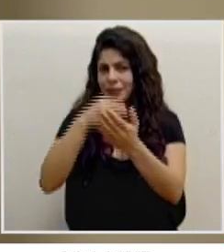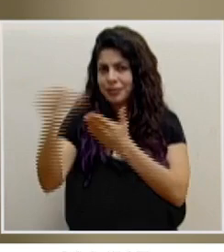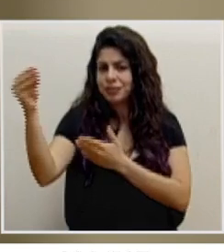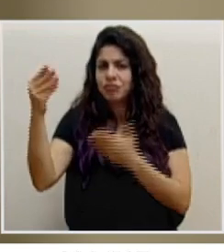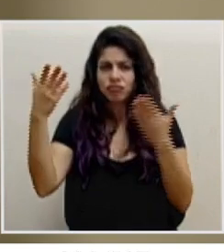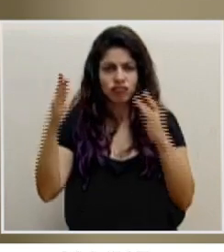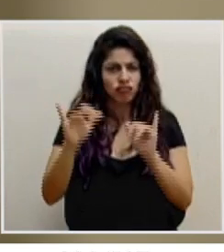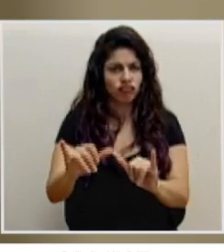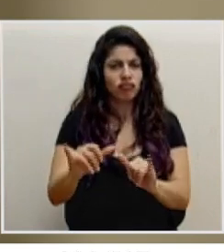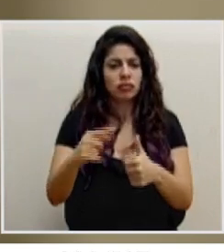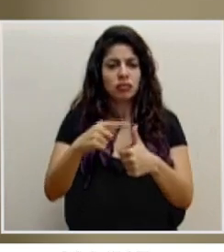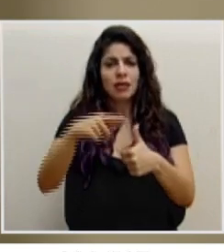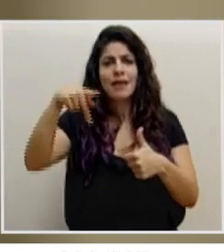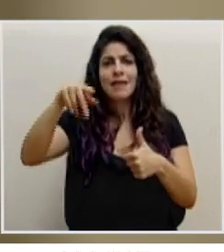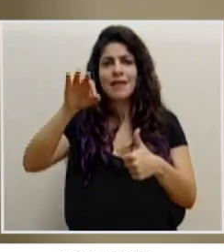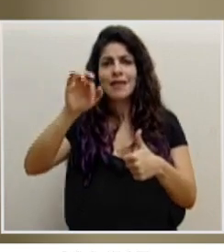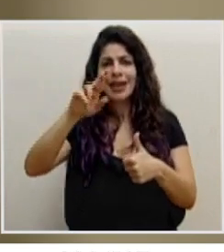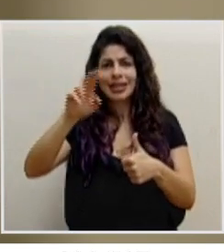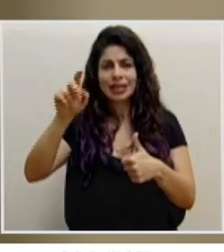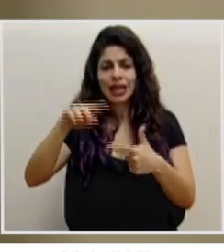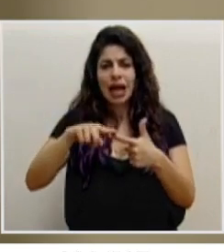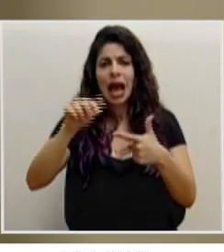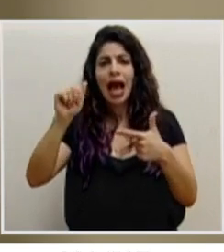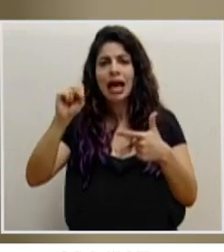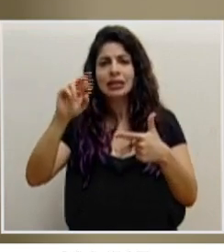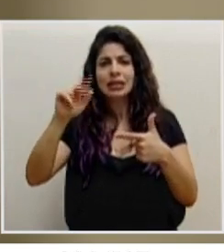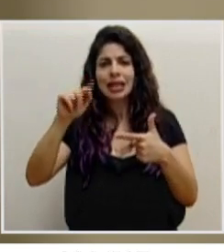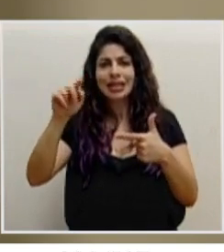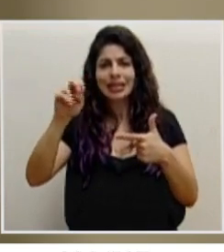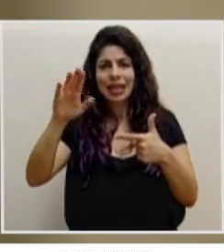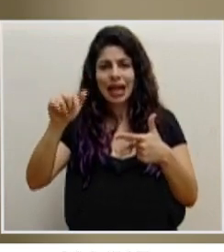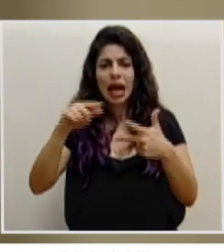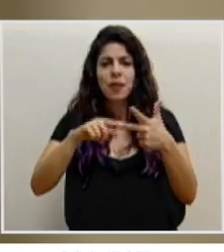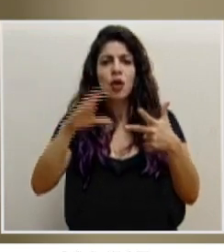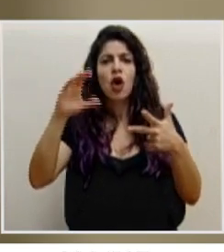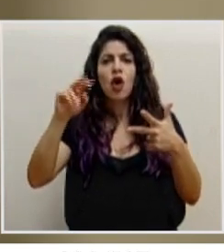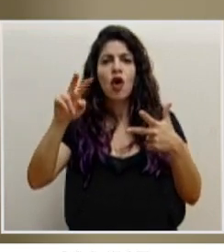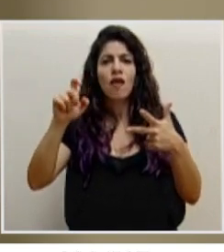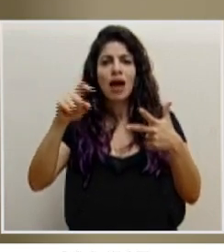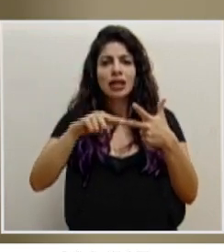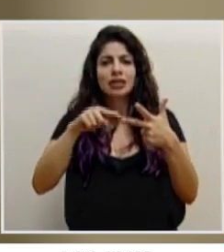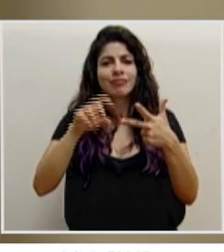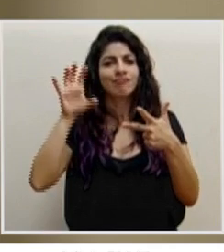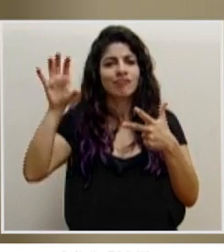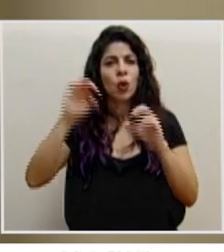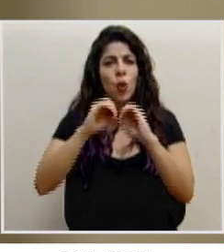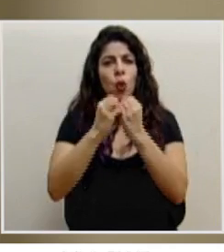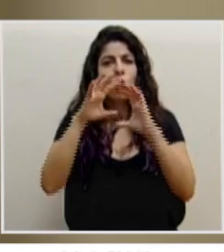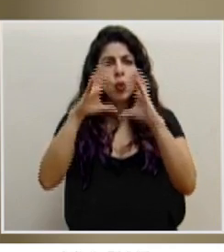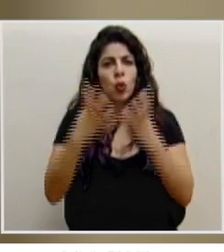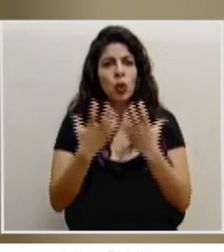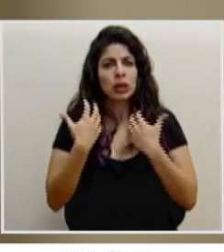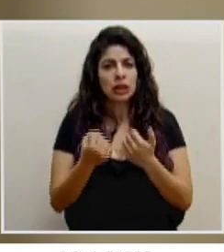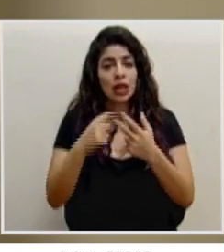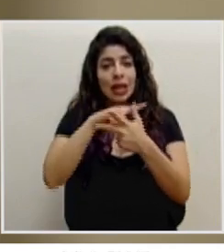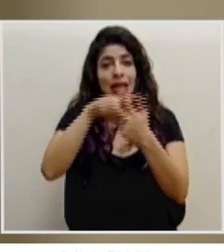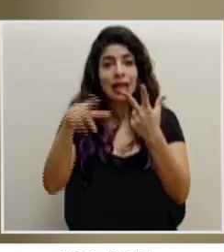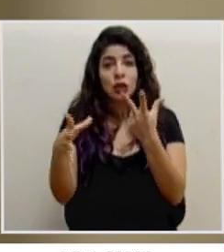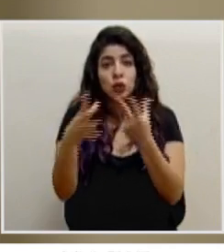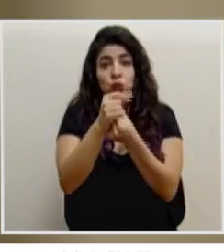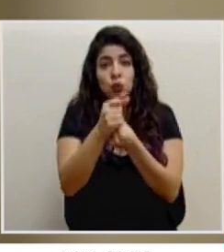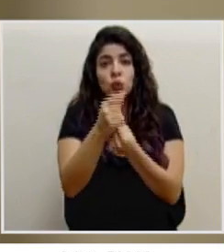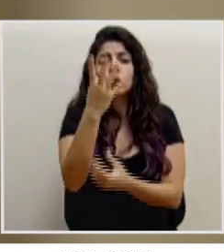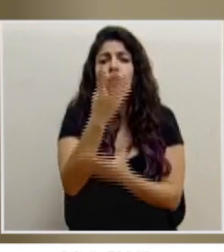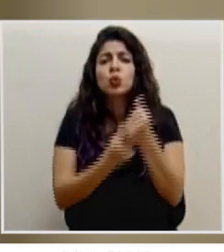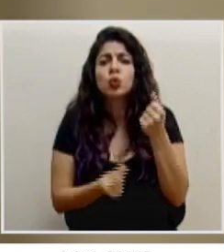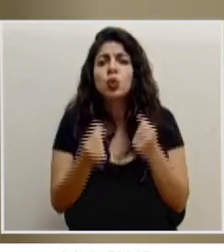momento, con Pfizer, con AstraZeneca y el mecanismo COVAX de la Organización Mundial de la Salud, que juntos suman